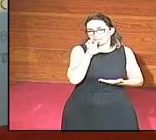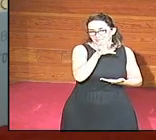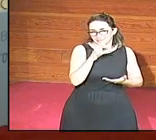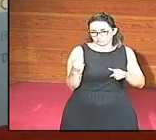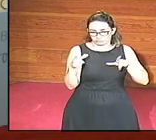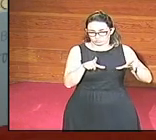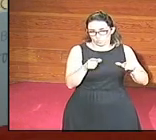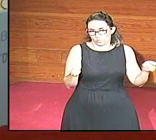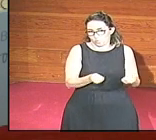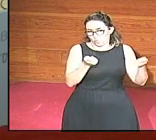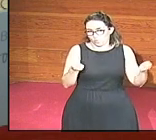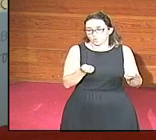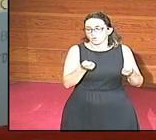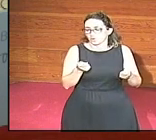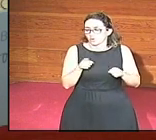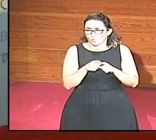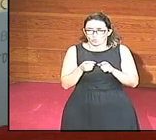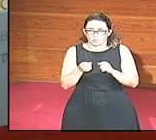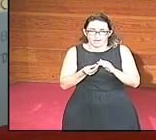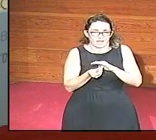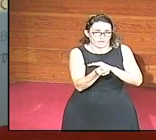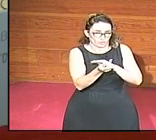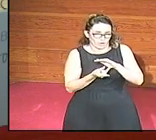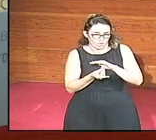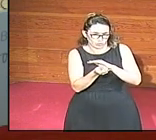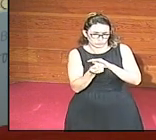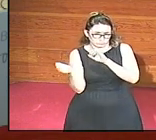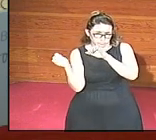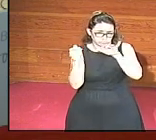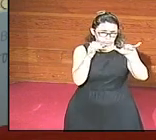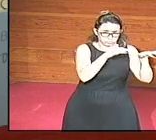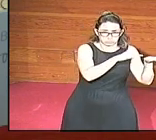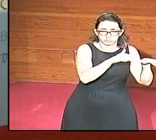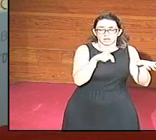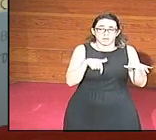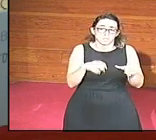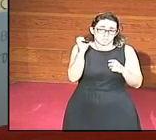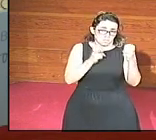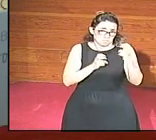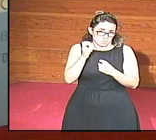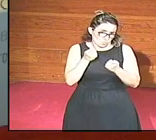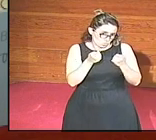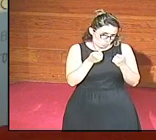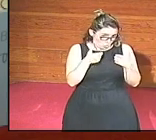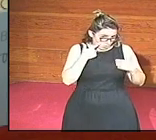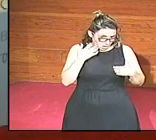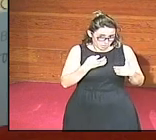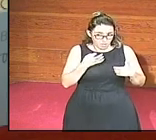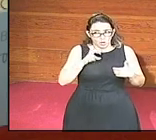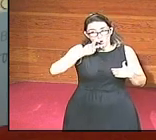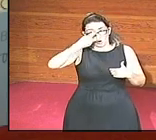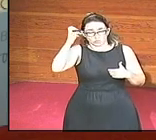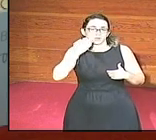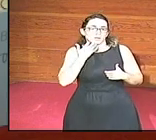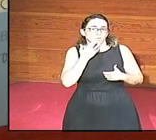gran ola de refugiados que aquí ha llegado, pero poco, si lo comparamos con Polonia o